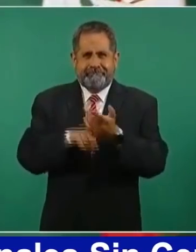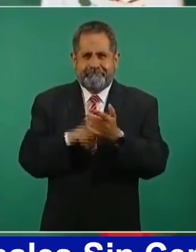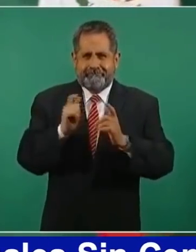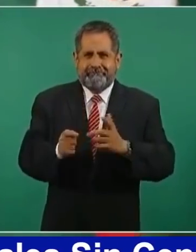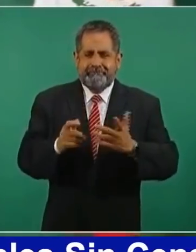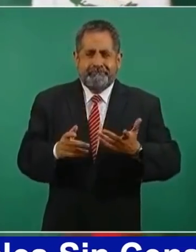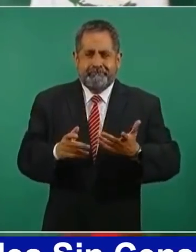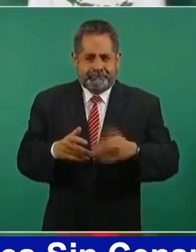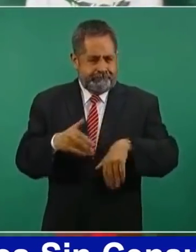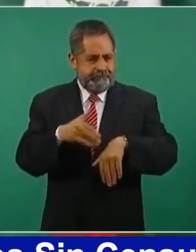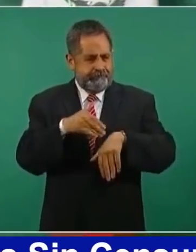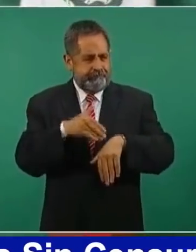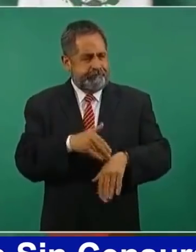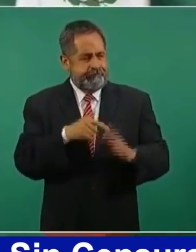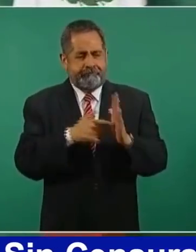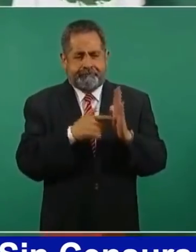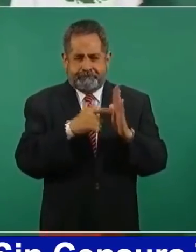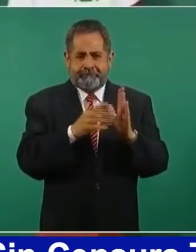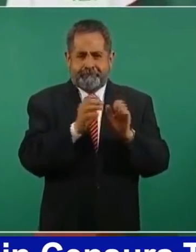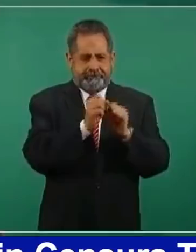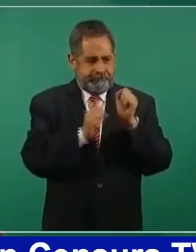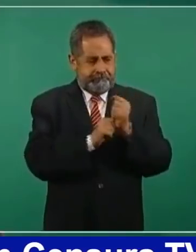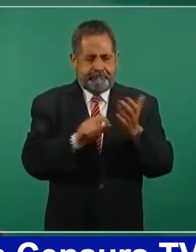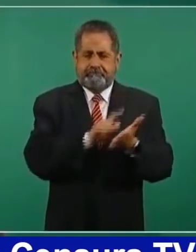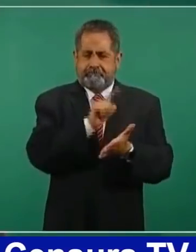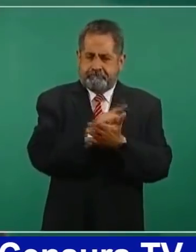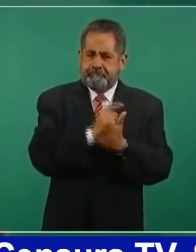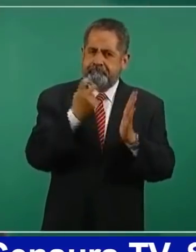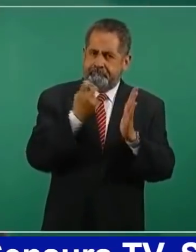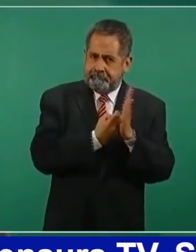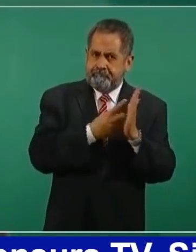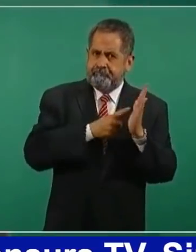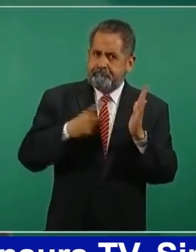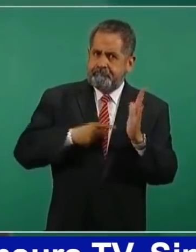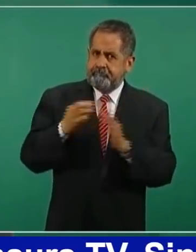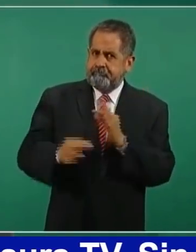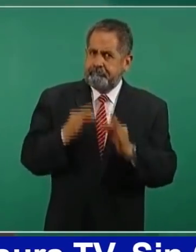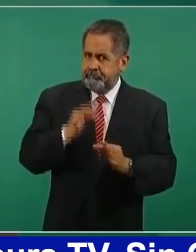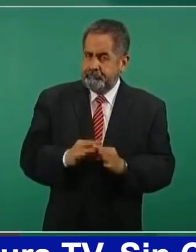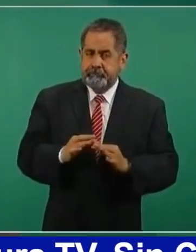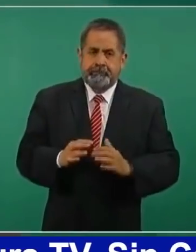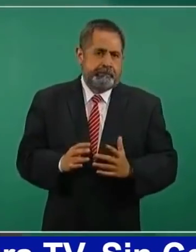está establecido en la ley,